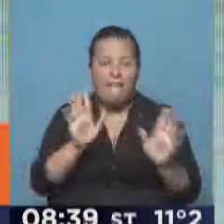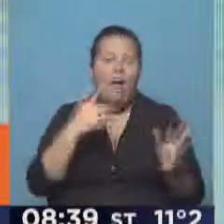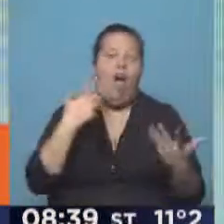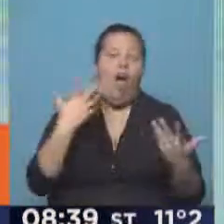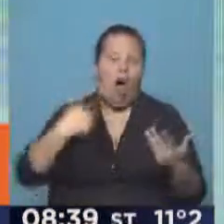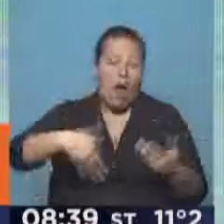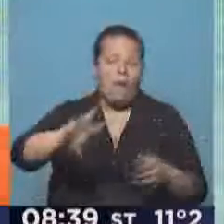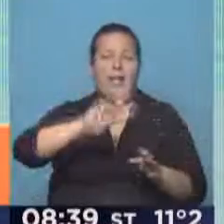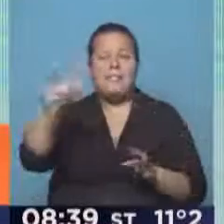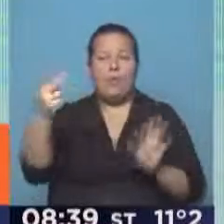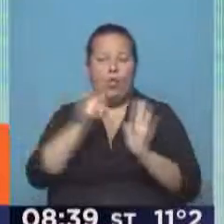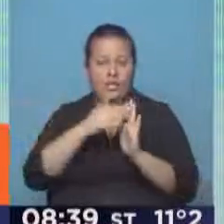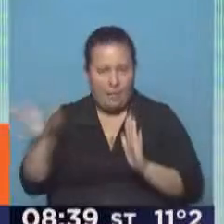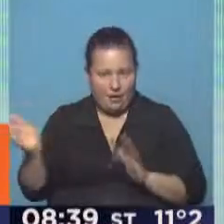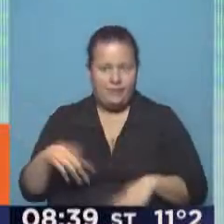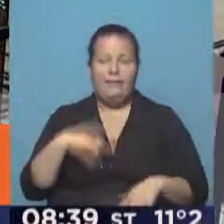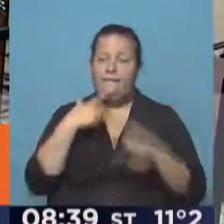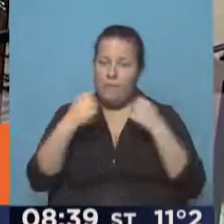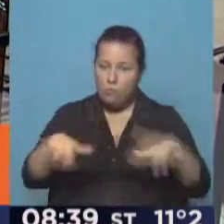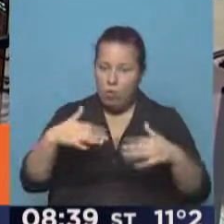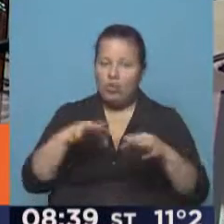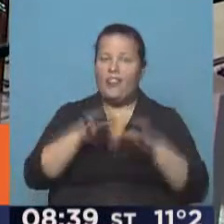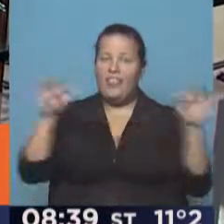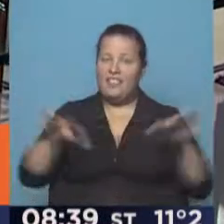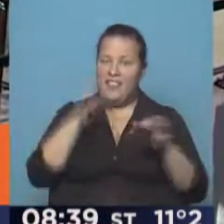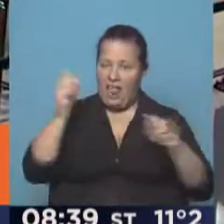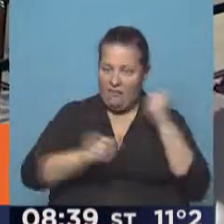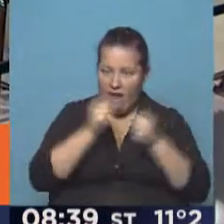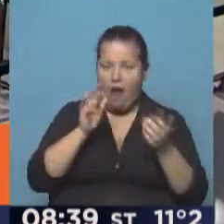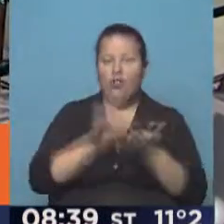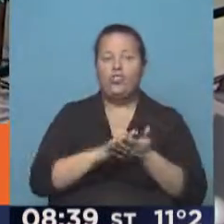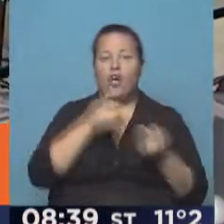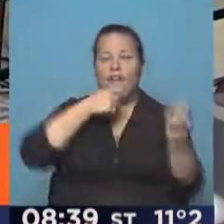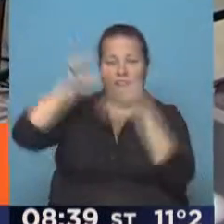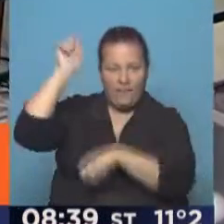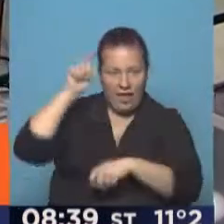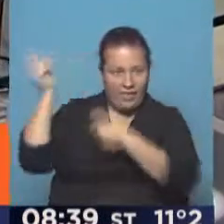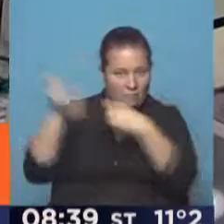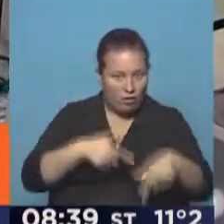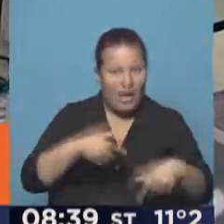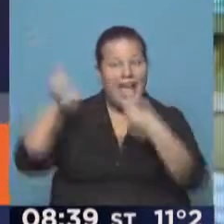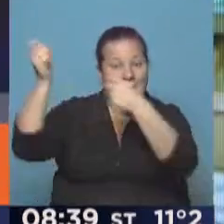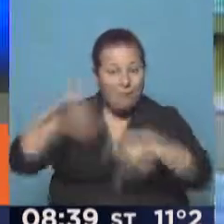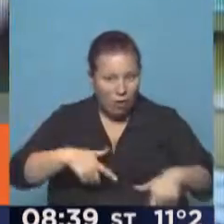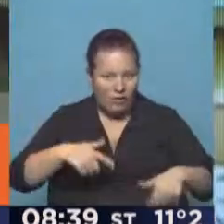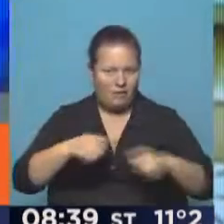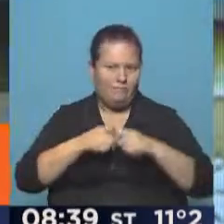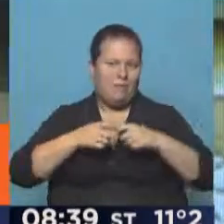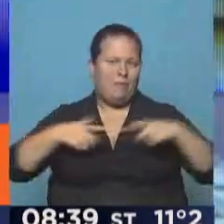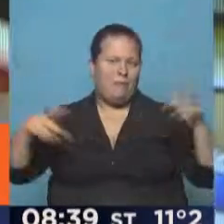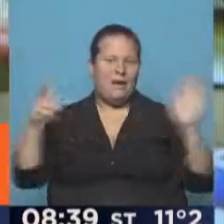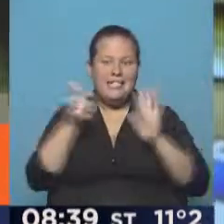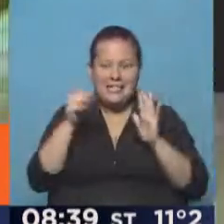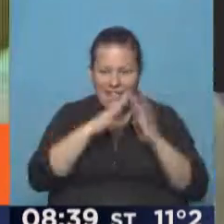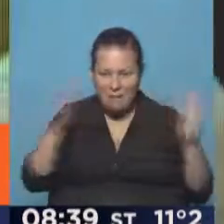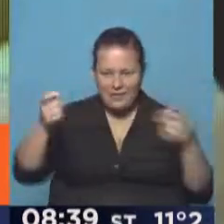llegue el segundo semestre. Hay muchas quejas en el ámbito textil también, ¿no? Con la cuestión de las importaciones. Las importaciones están creciendo, el primer